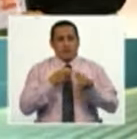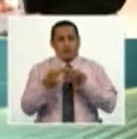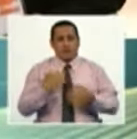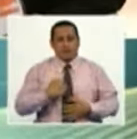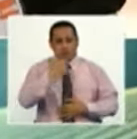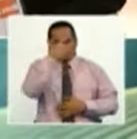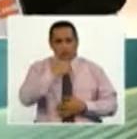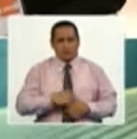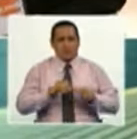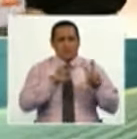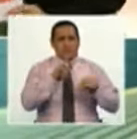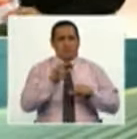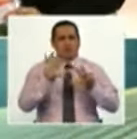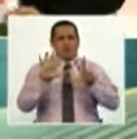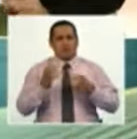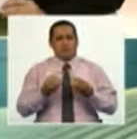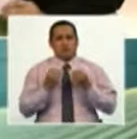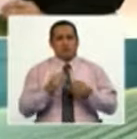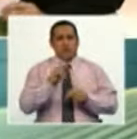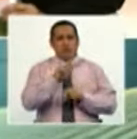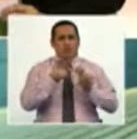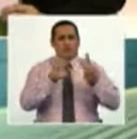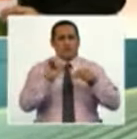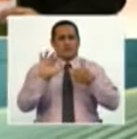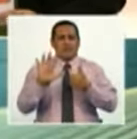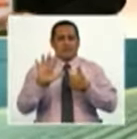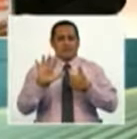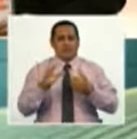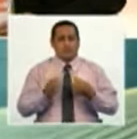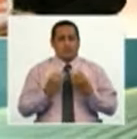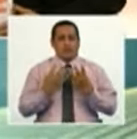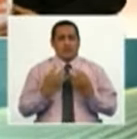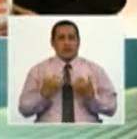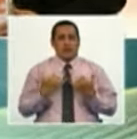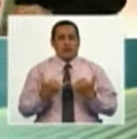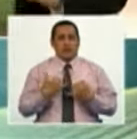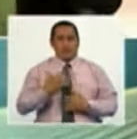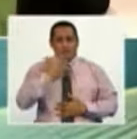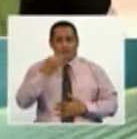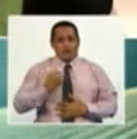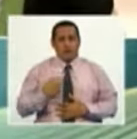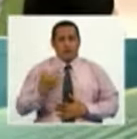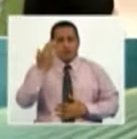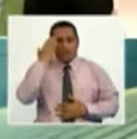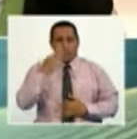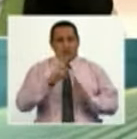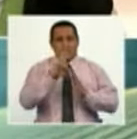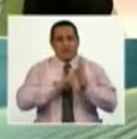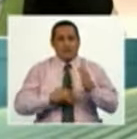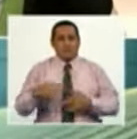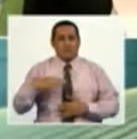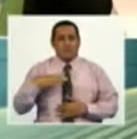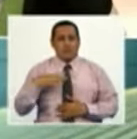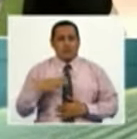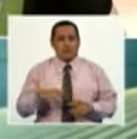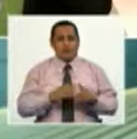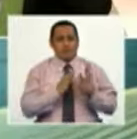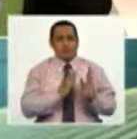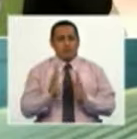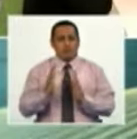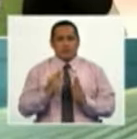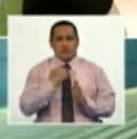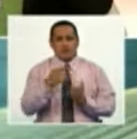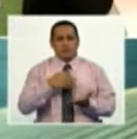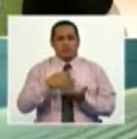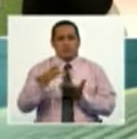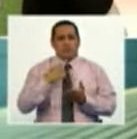siendo yo de la 728, ¿por qué me aplican de la 276? Correcto, correcto. En realidad, como sabemos, en el régimen privado, el procedimiento